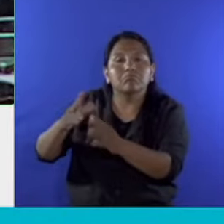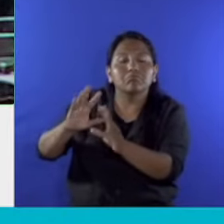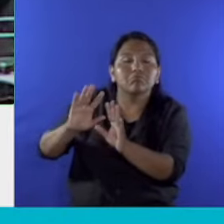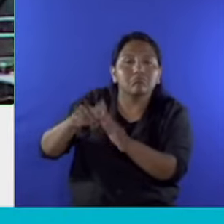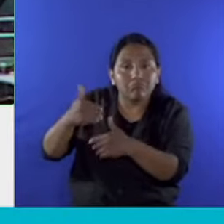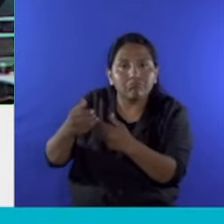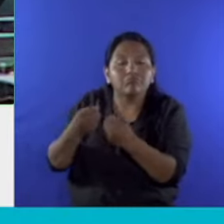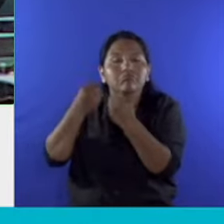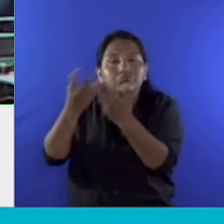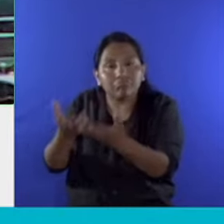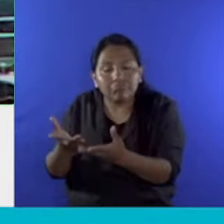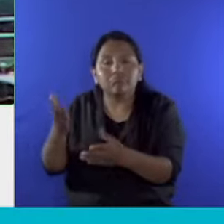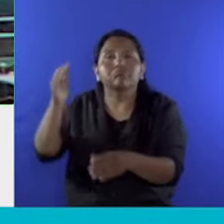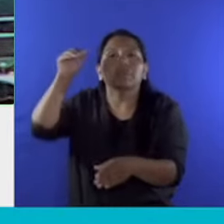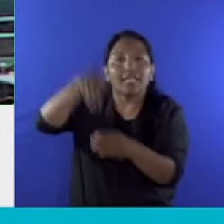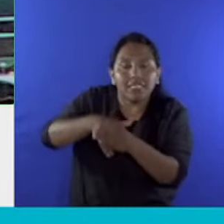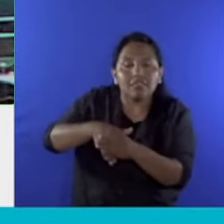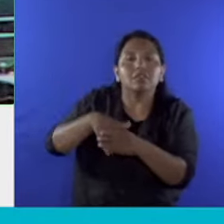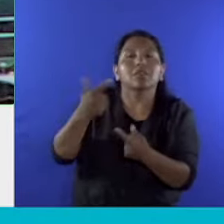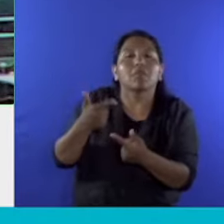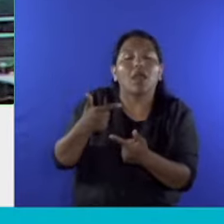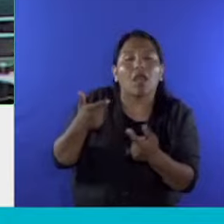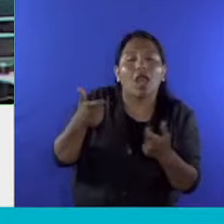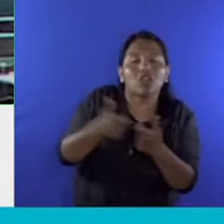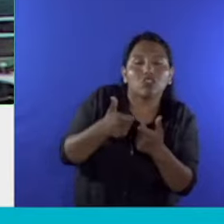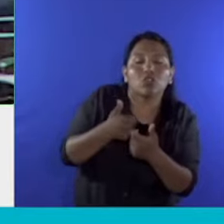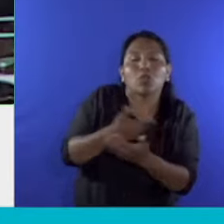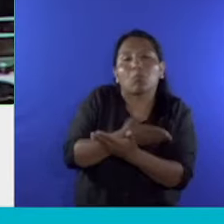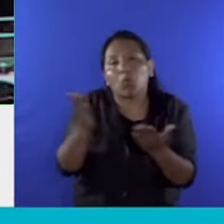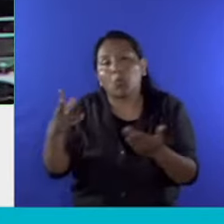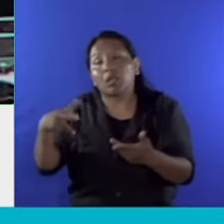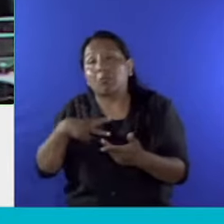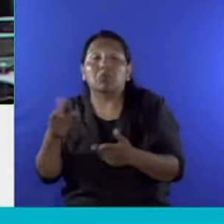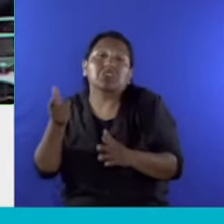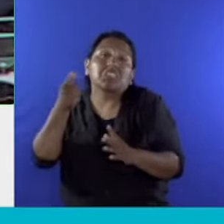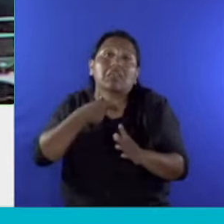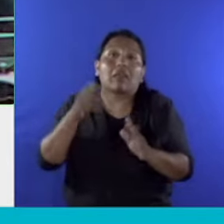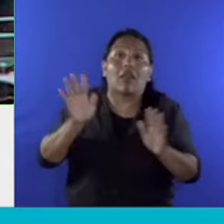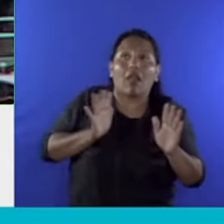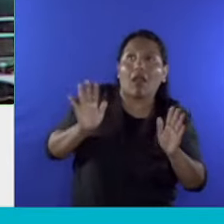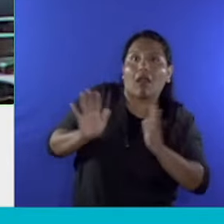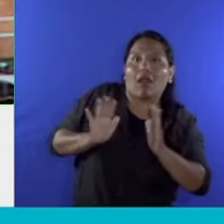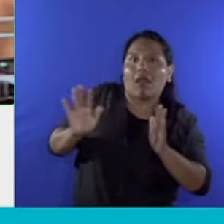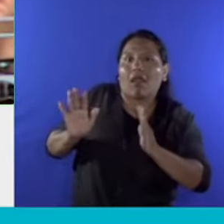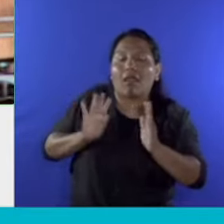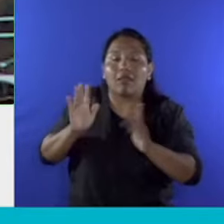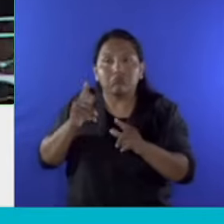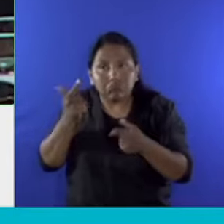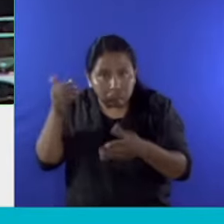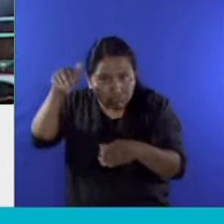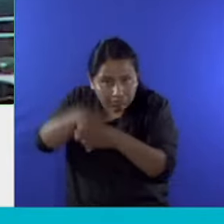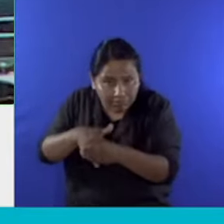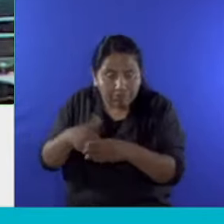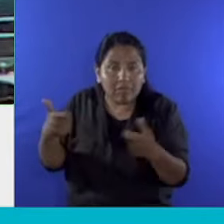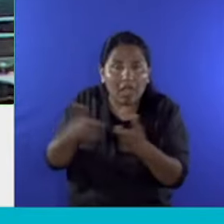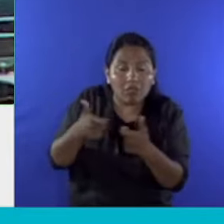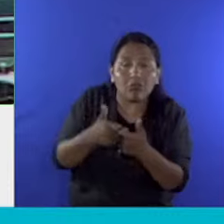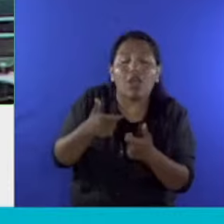complejidad, participa de asociaciones público y privados, le digo por si alguien se quiere espantar de ese horror, participa de